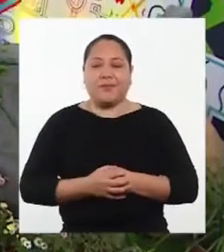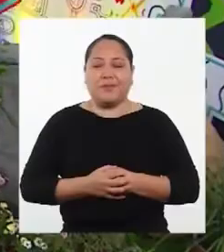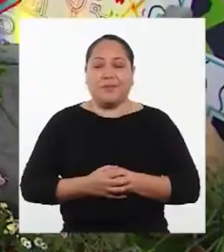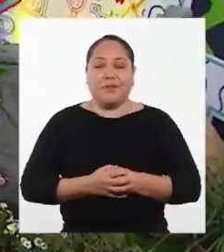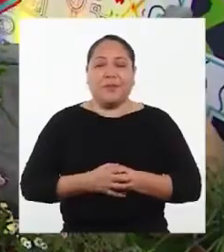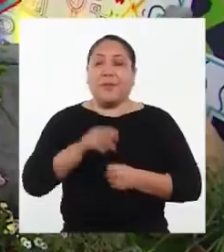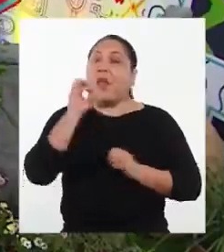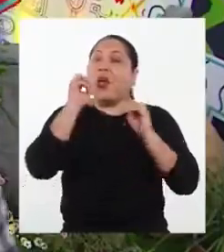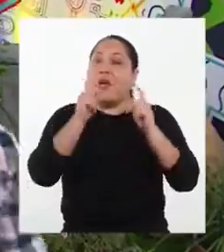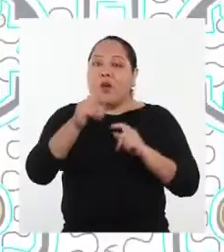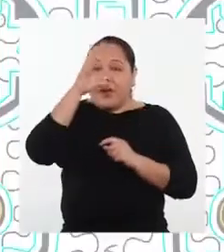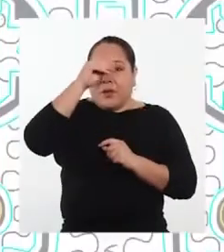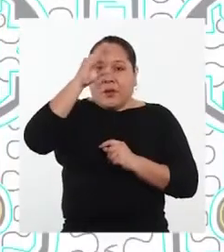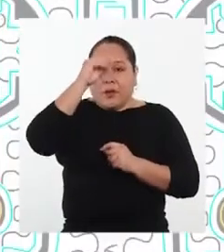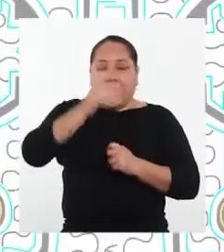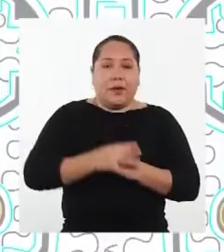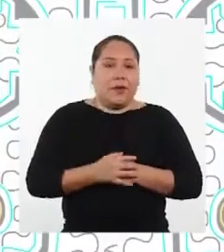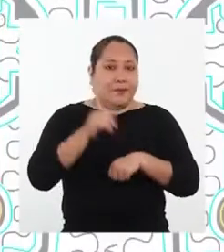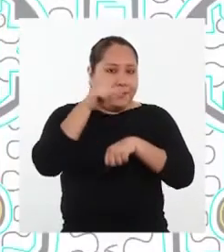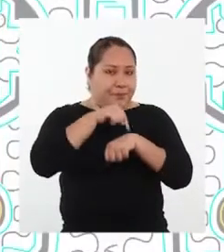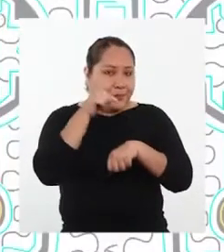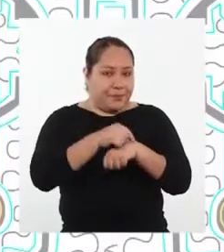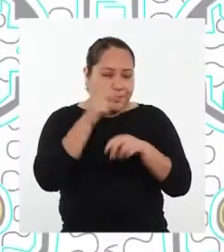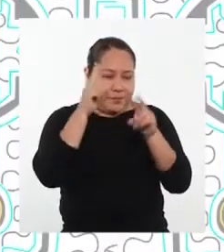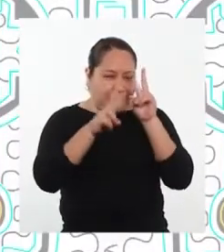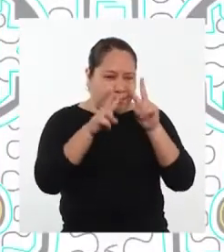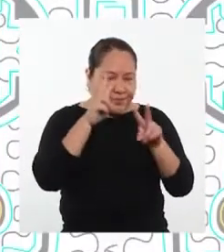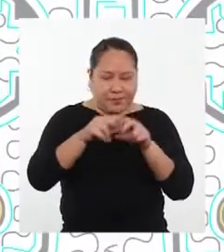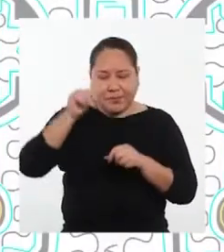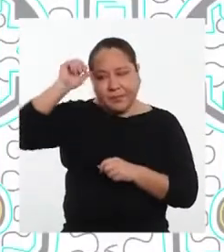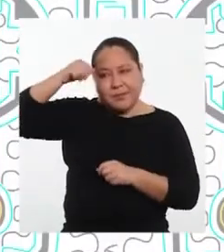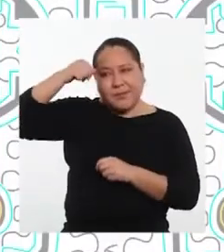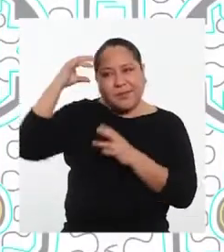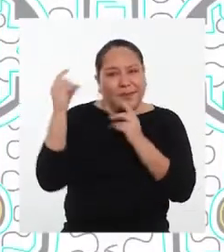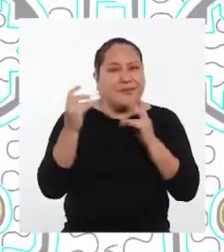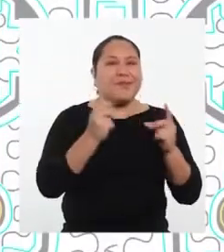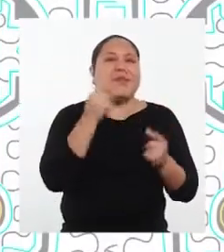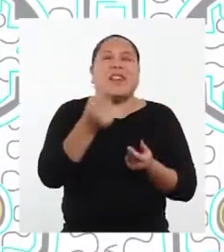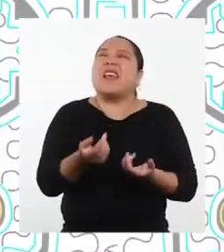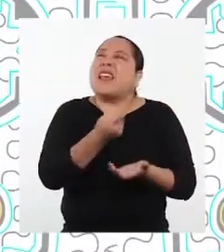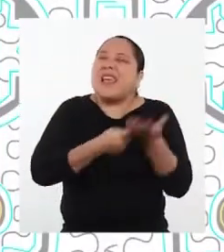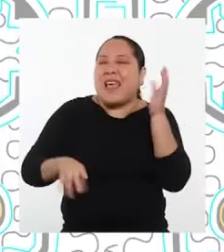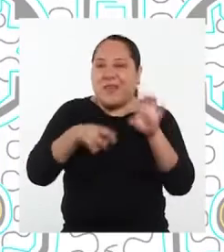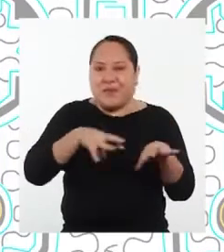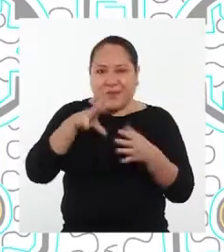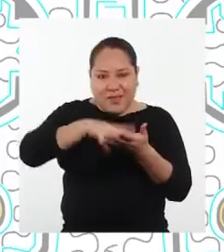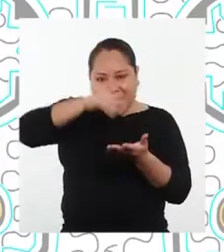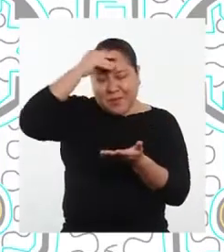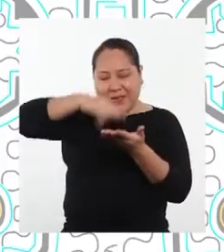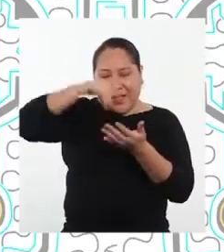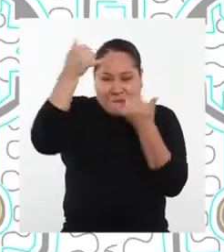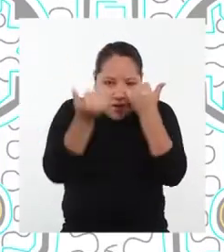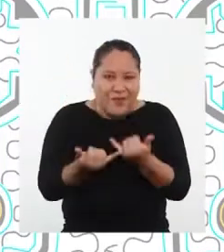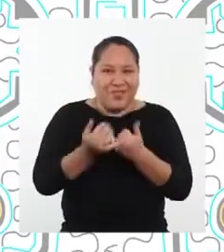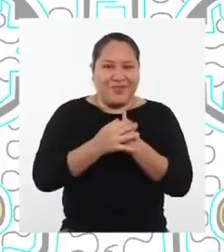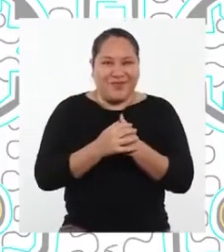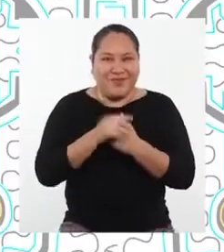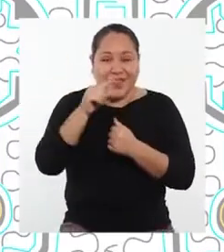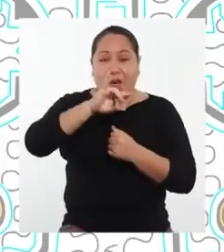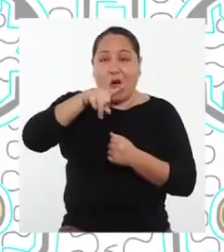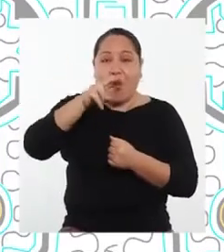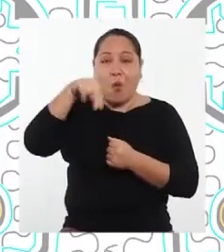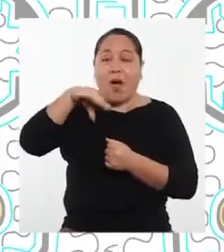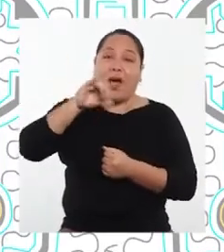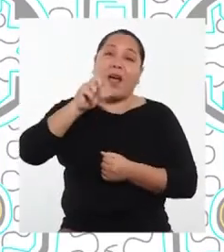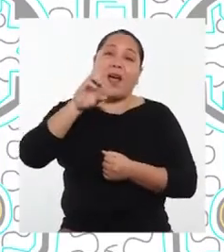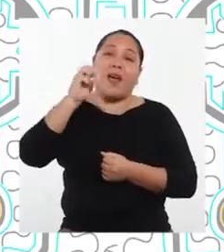Decao! Bien, chicas y chicos, es momento de repasar rápidamente qué fue lo que hemos aprendido el día de